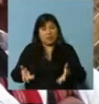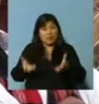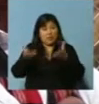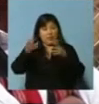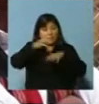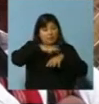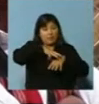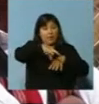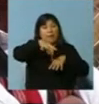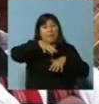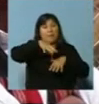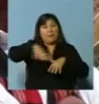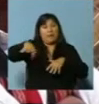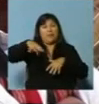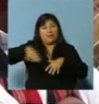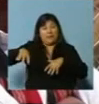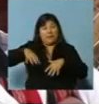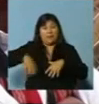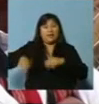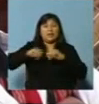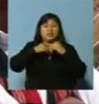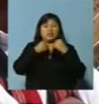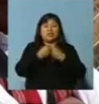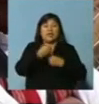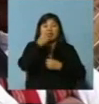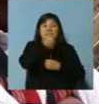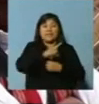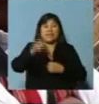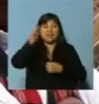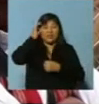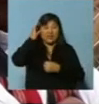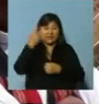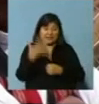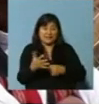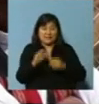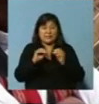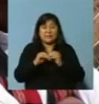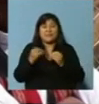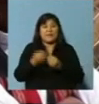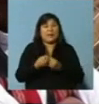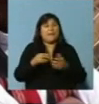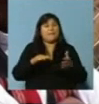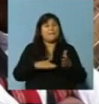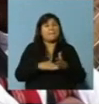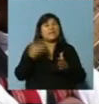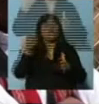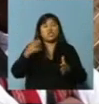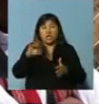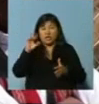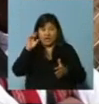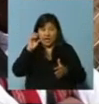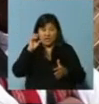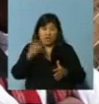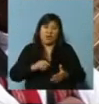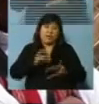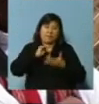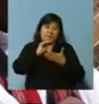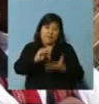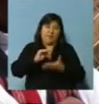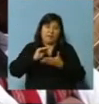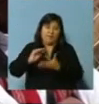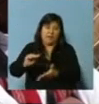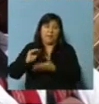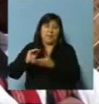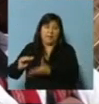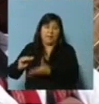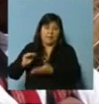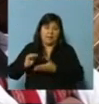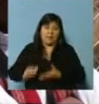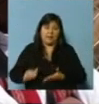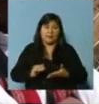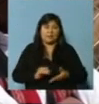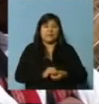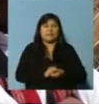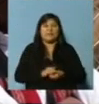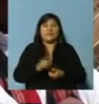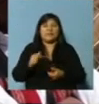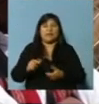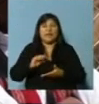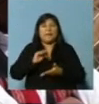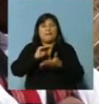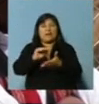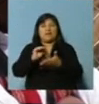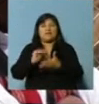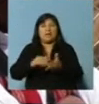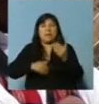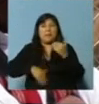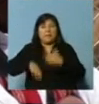como 135, moviliza miles de millones de dólares en inversiones, pero principalmente